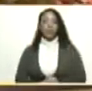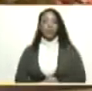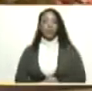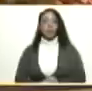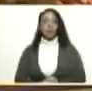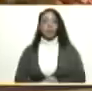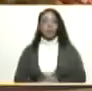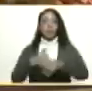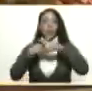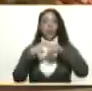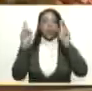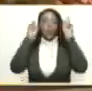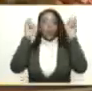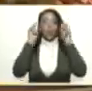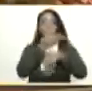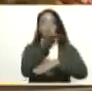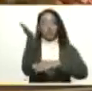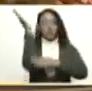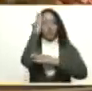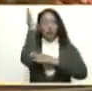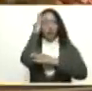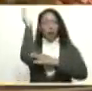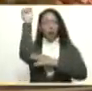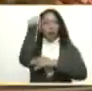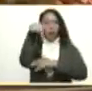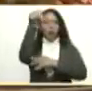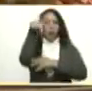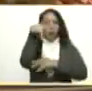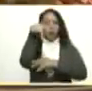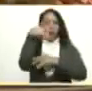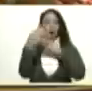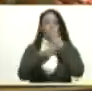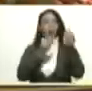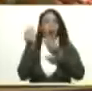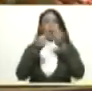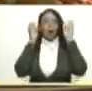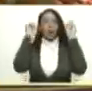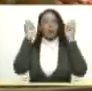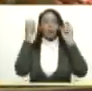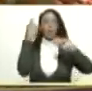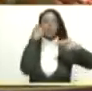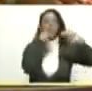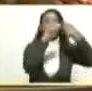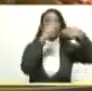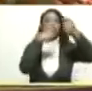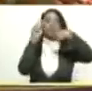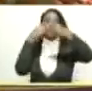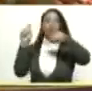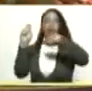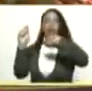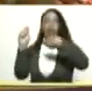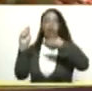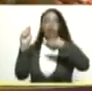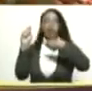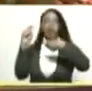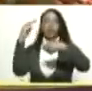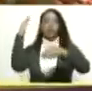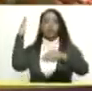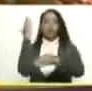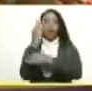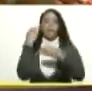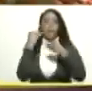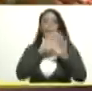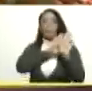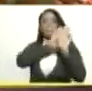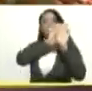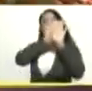y de otros casos que ustedes conocen hoy, como el caso de venta de sentencia para